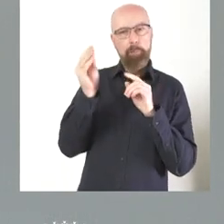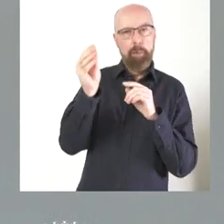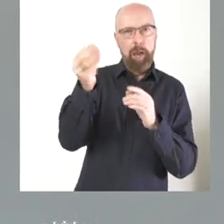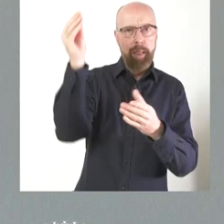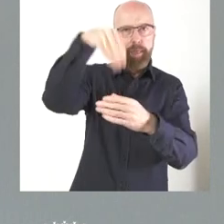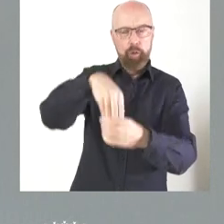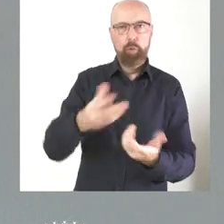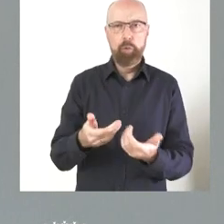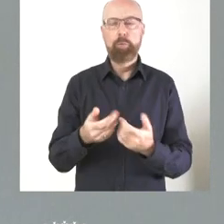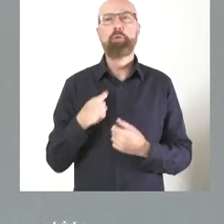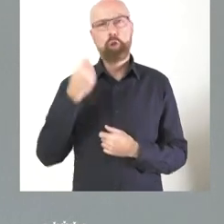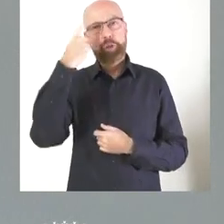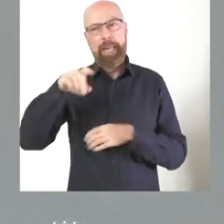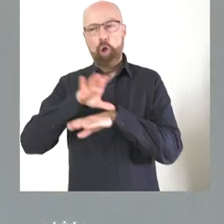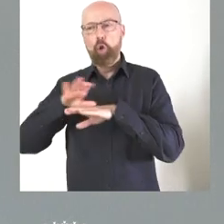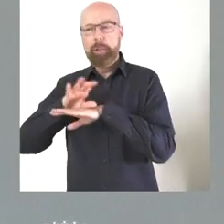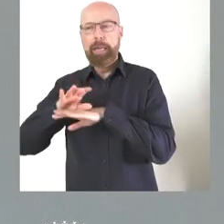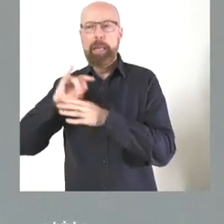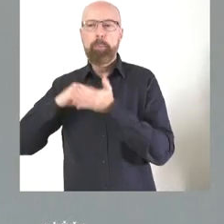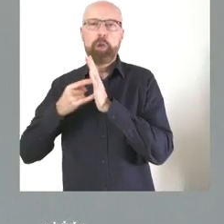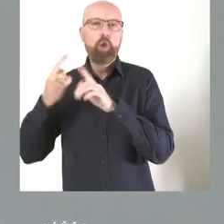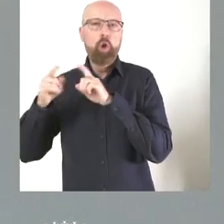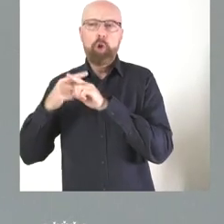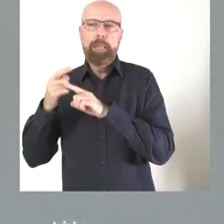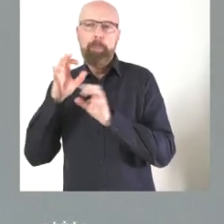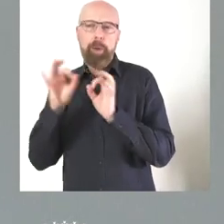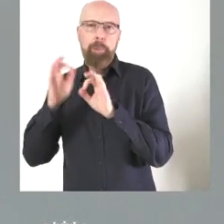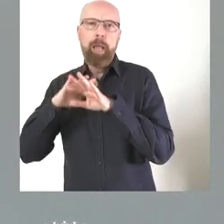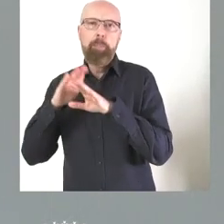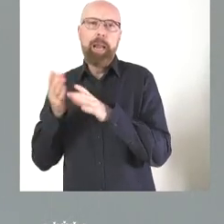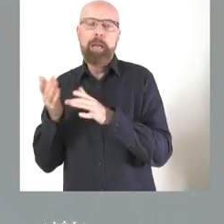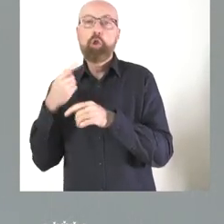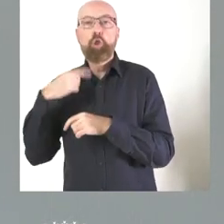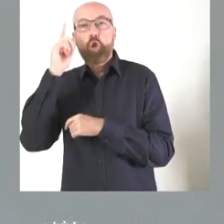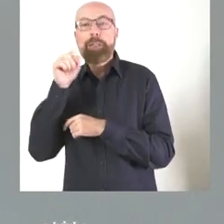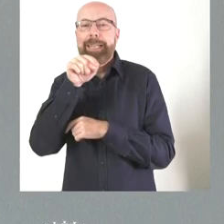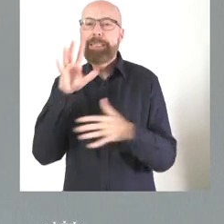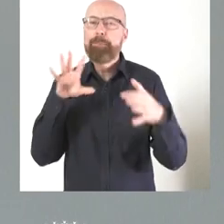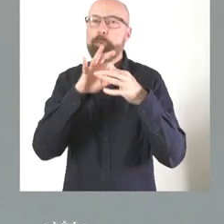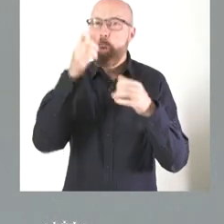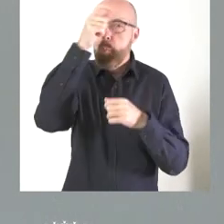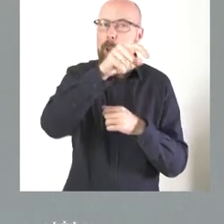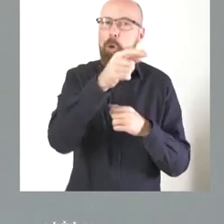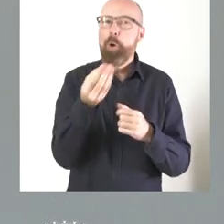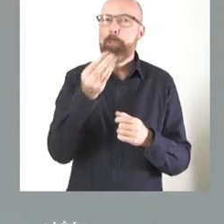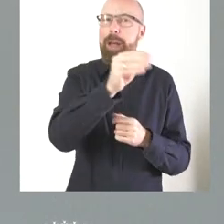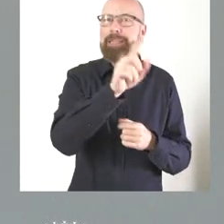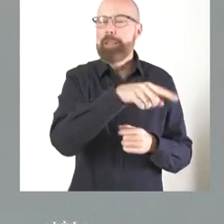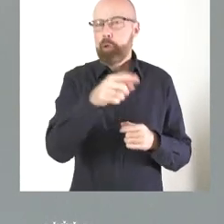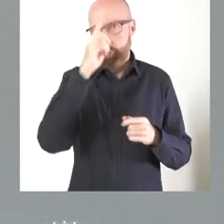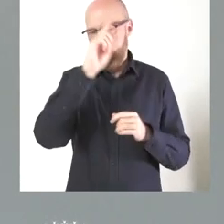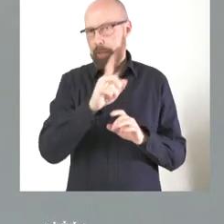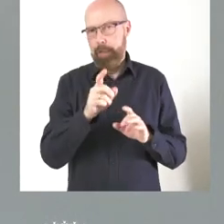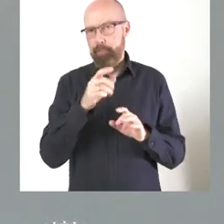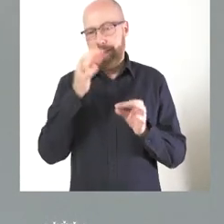con nuevas familias profesionales no les sé decir en este caso concreto para el caso de Villa quilambre Cuál es el dato que pudiera ofrecerle en relación con